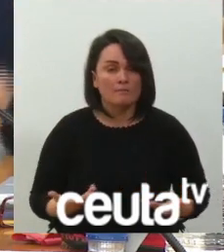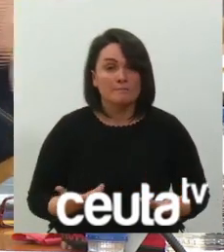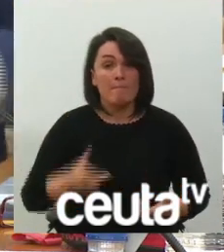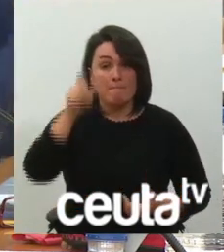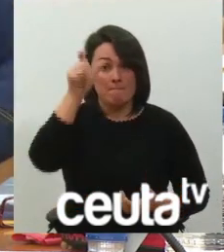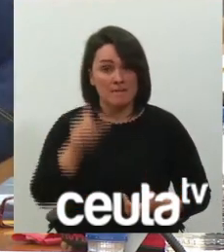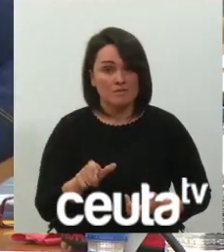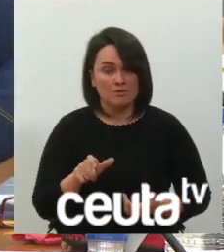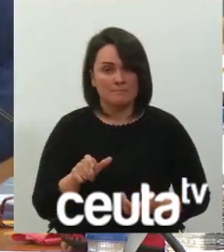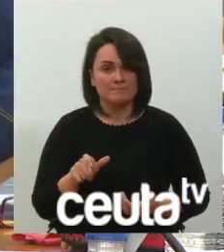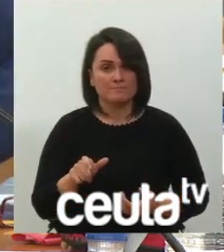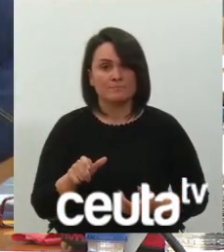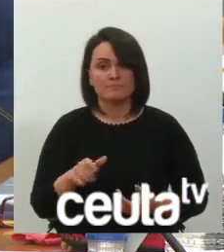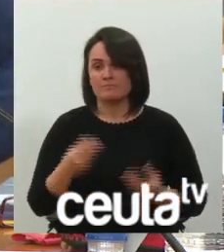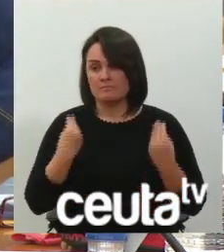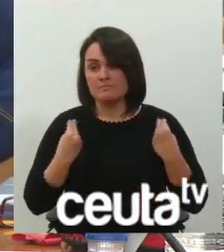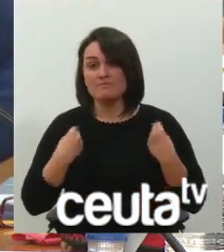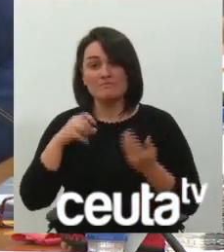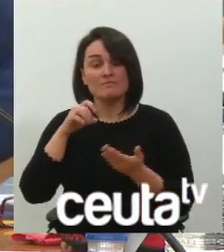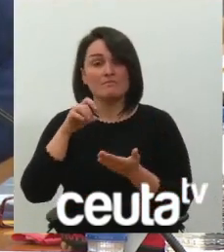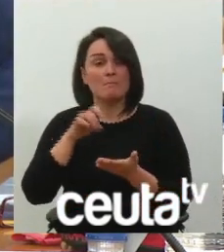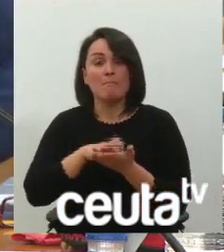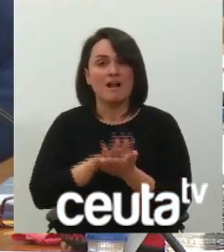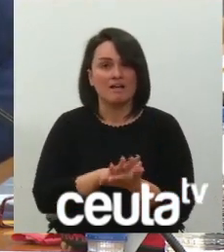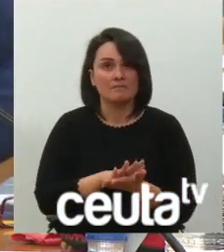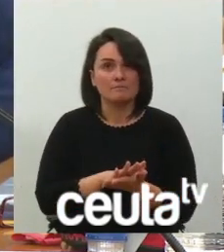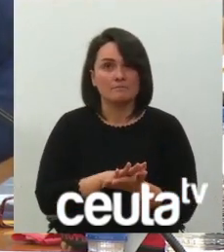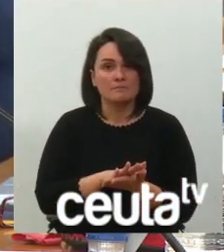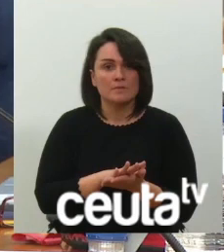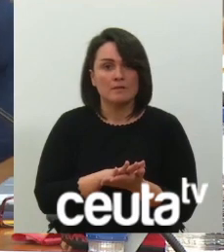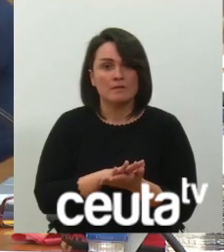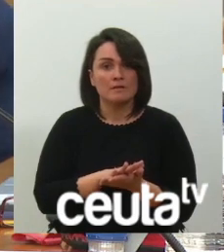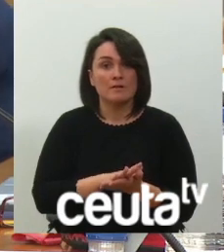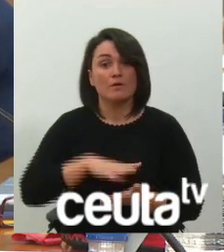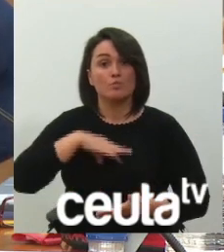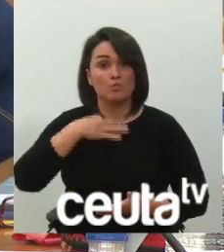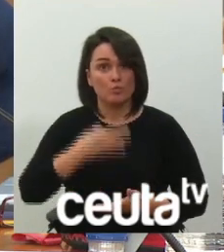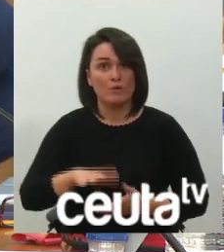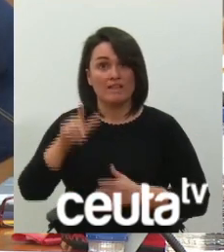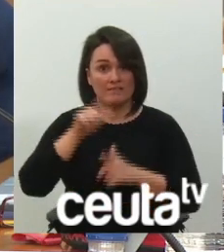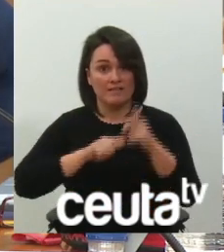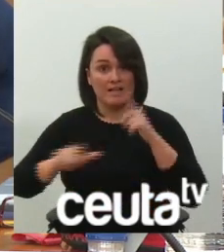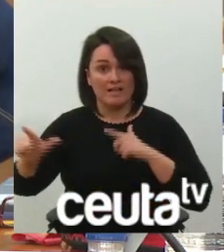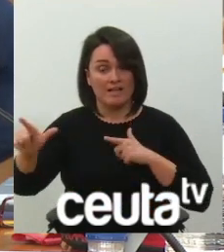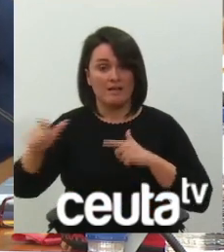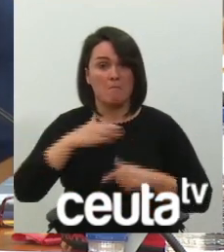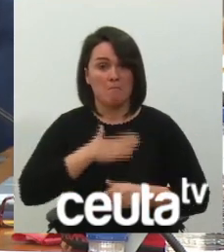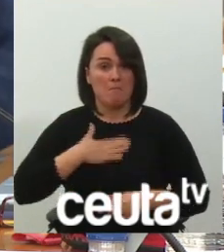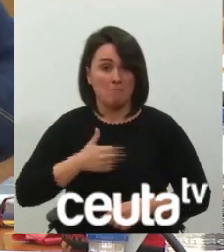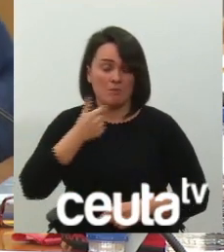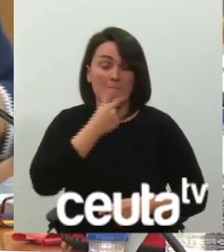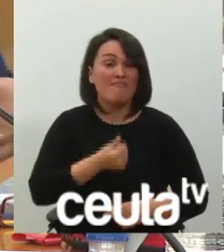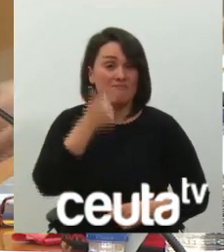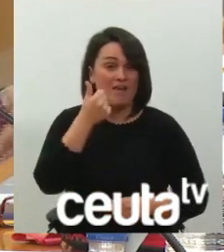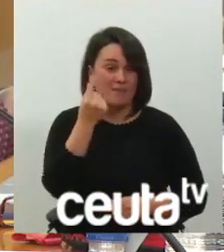ceutí que vive en málaga puede viajar con mucha más comodidad y